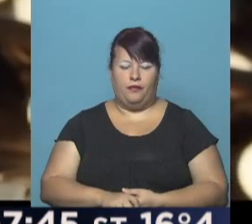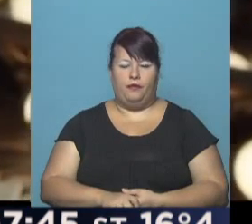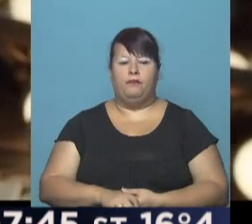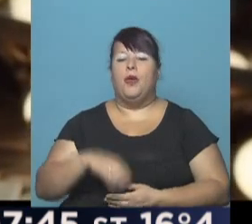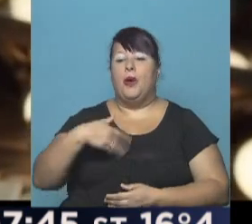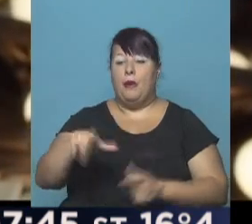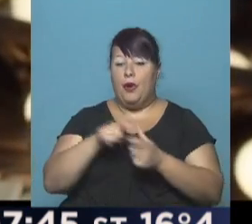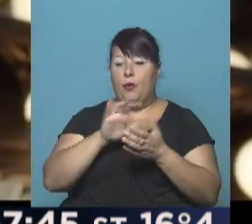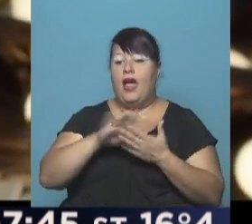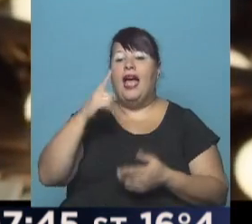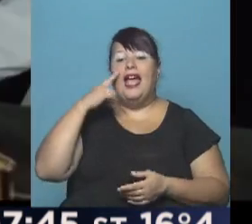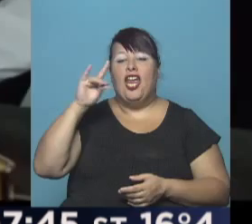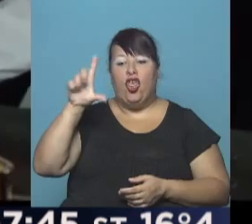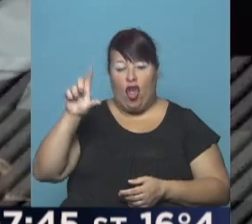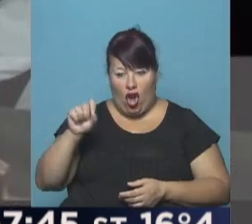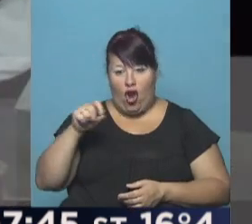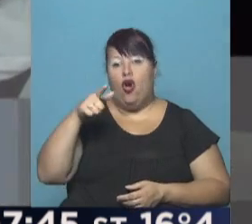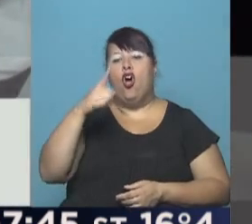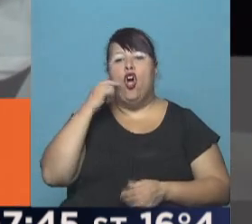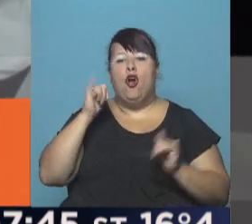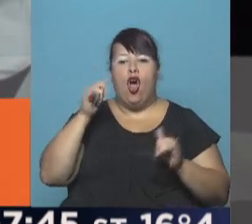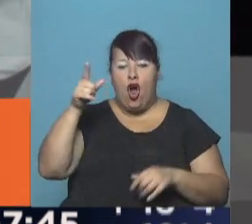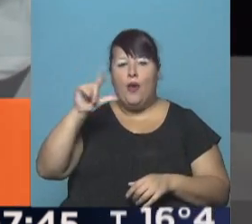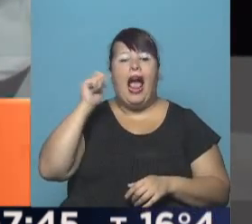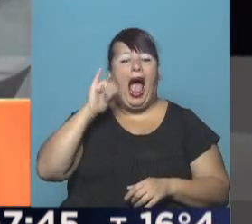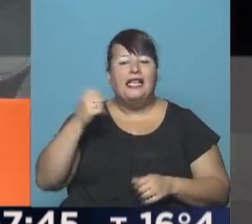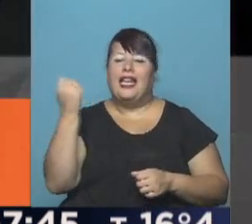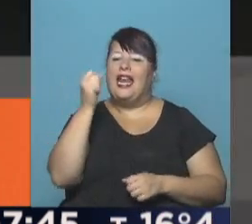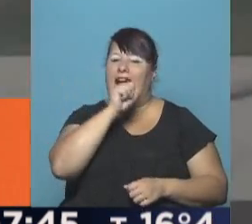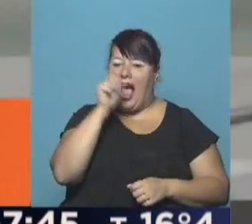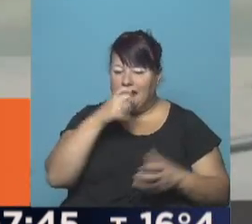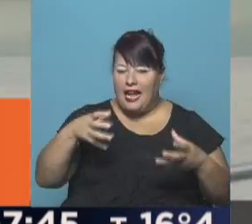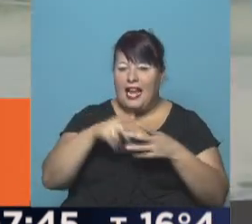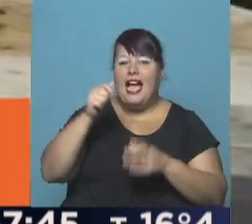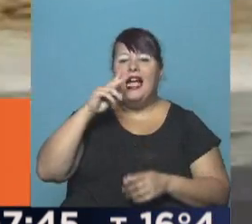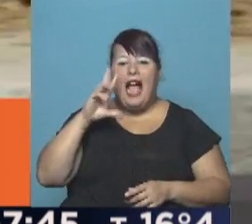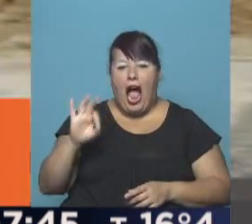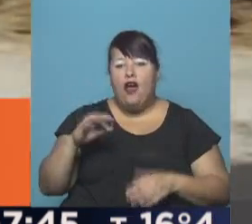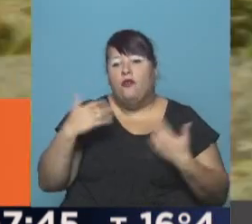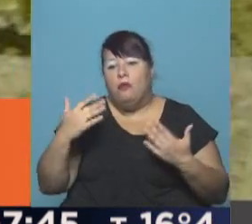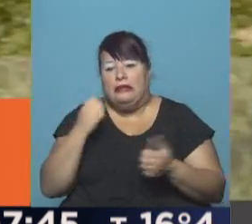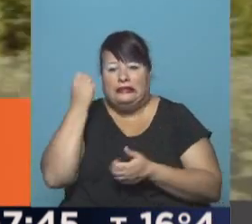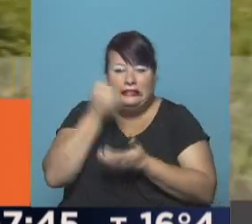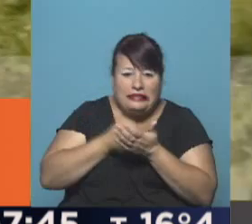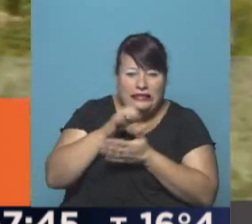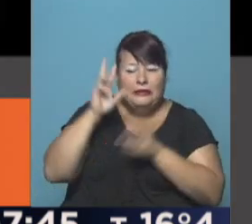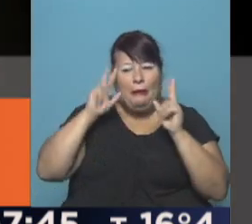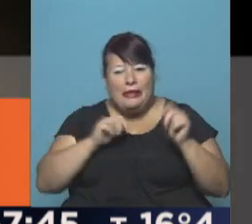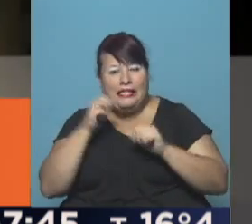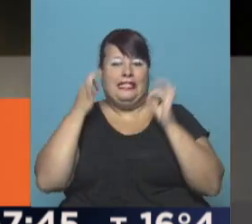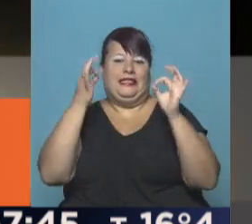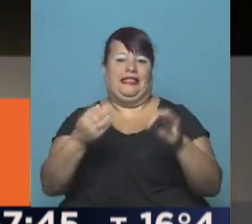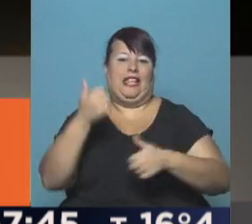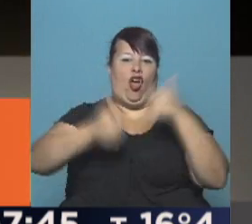Se estrena El ídolo. Mohamed Asaf, un joven de Gaza que sueña con cantar en la ópera del Cairo, como puede se las ingenia para llegar a la audición